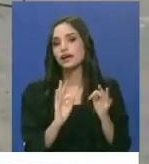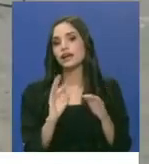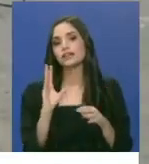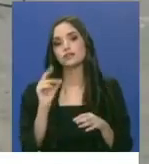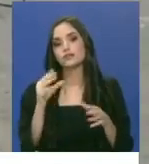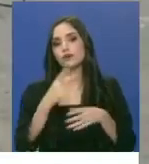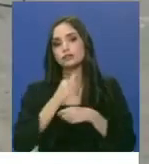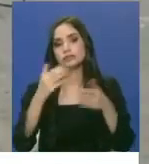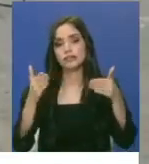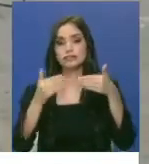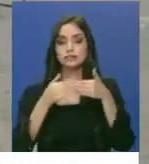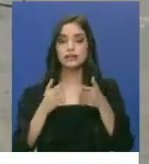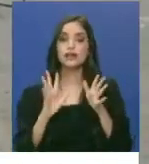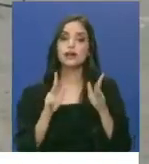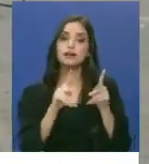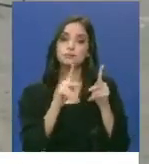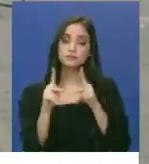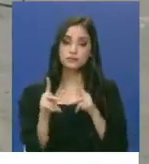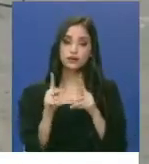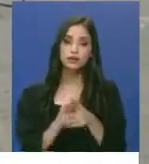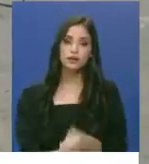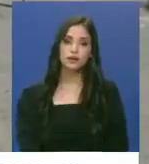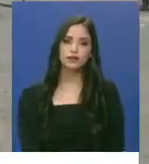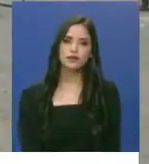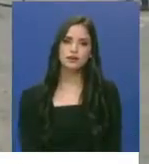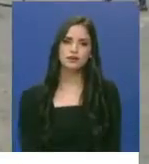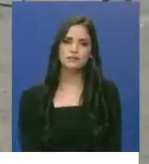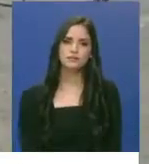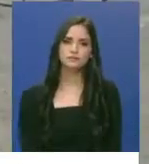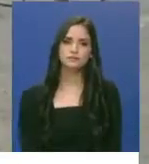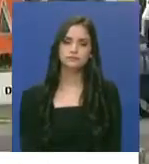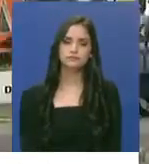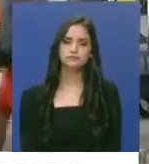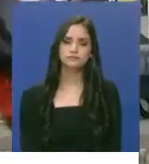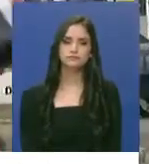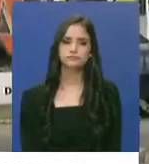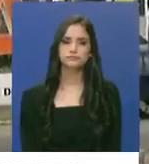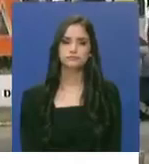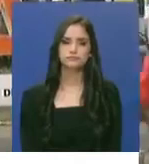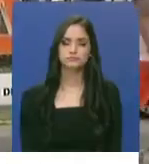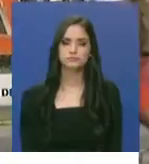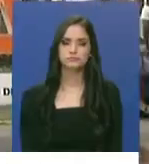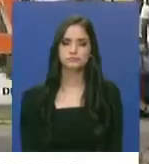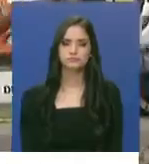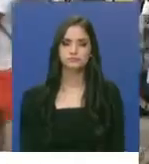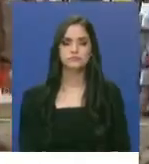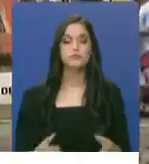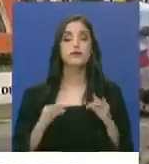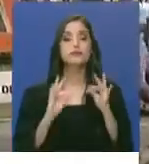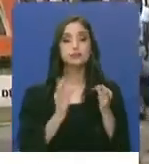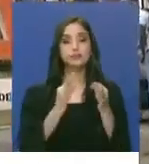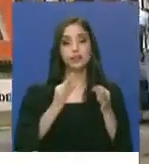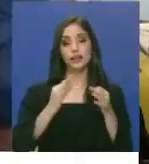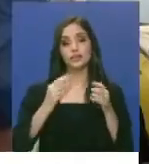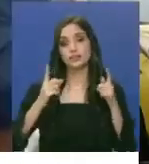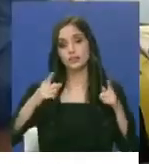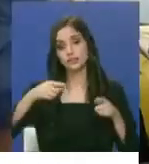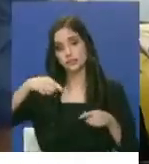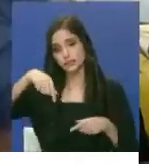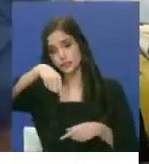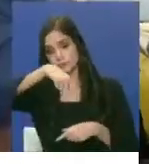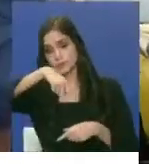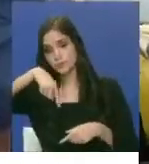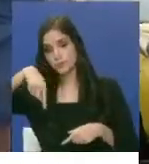permitió que entraran estas personas hasta ese lugar. Vamos a tratar de movilizarnos a ver si el equipo nos lo permite en este momento hacia el punto donde estamos en este momento tratando de